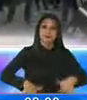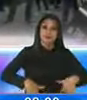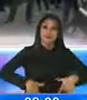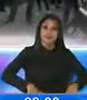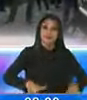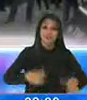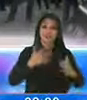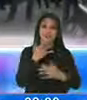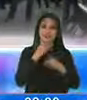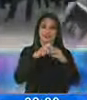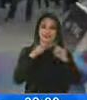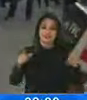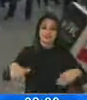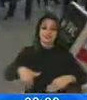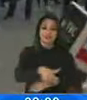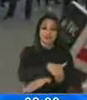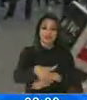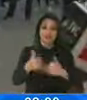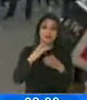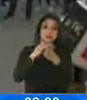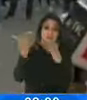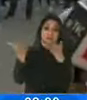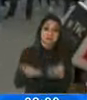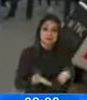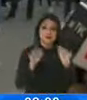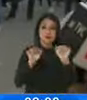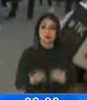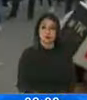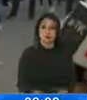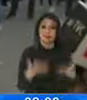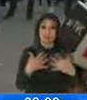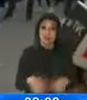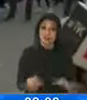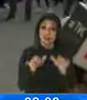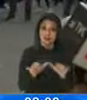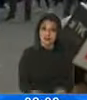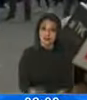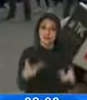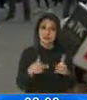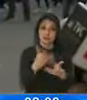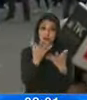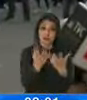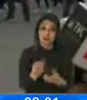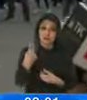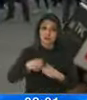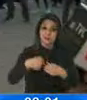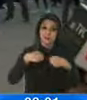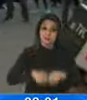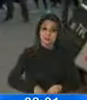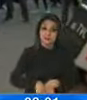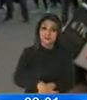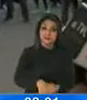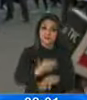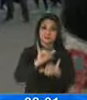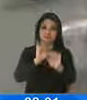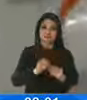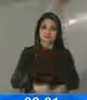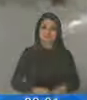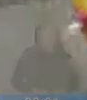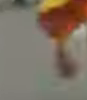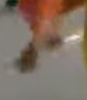carnaval multicolor de la frontera, están cordialmente invitados, no solo los que ya están aquí, sino también todos los que quieran participar en los siguientes desfiles.